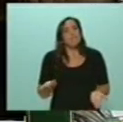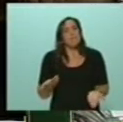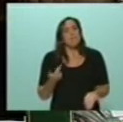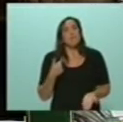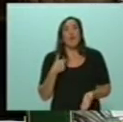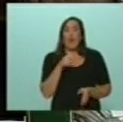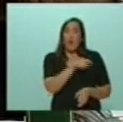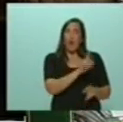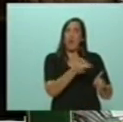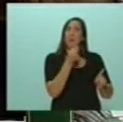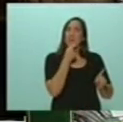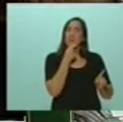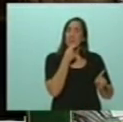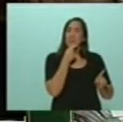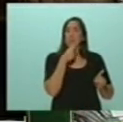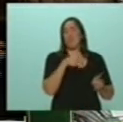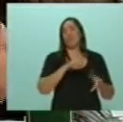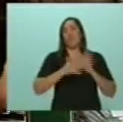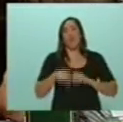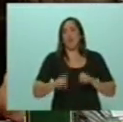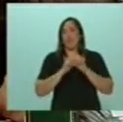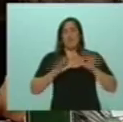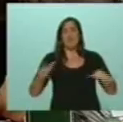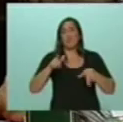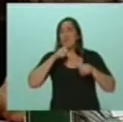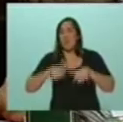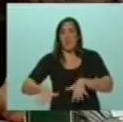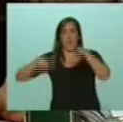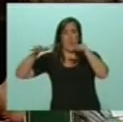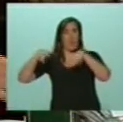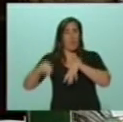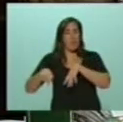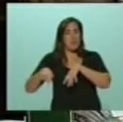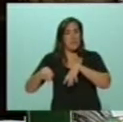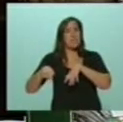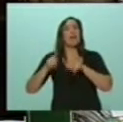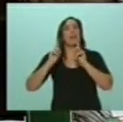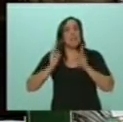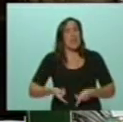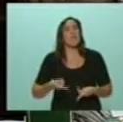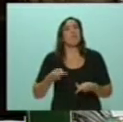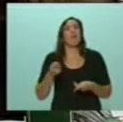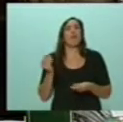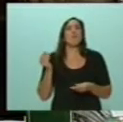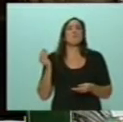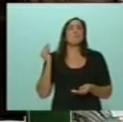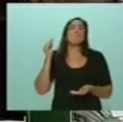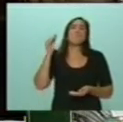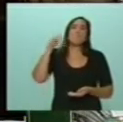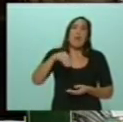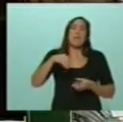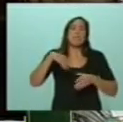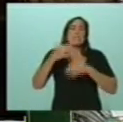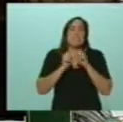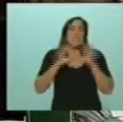este episodio tan lamentable que nos tocó vivir de la inundación se vio agravado también por esto que yo denomino muchas veces